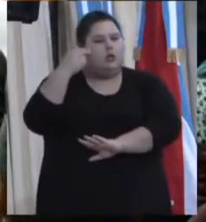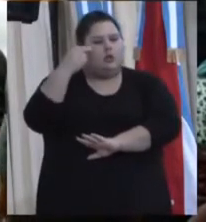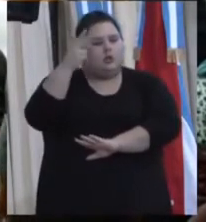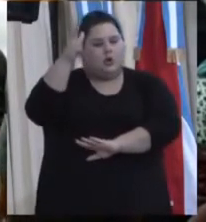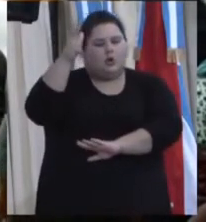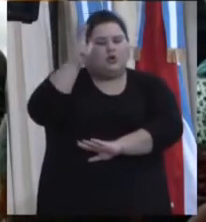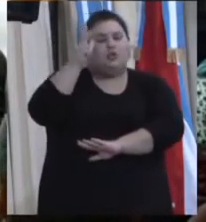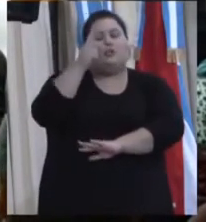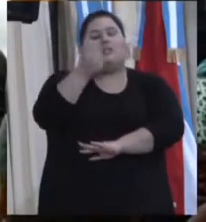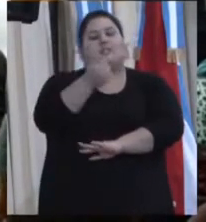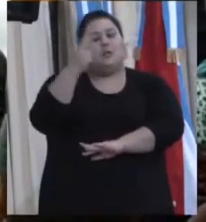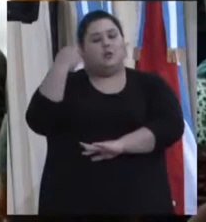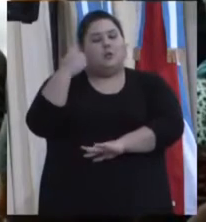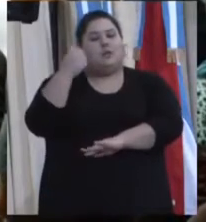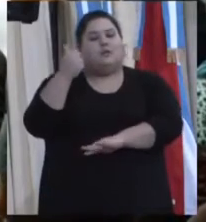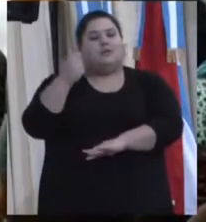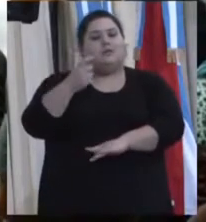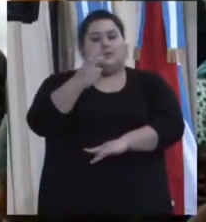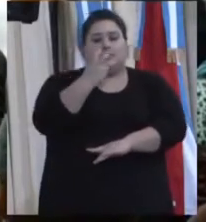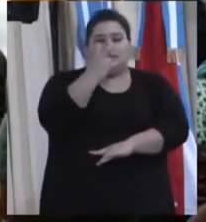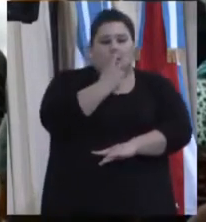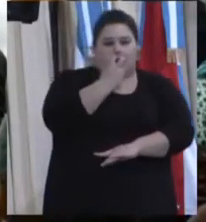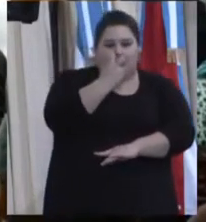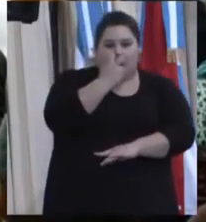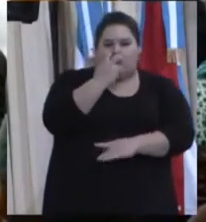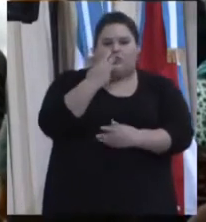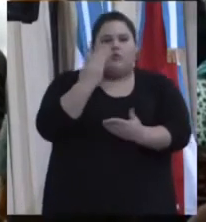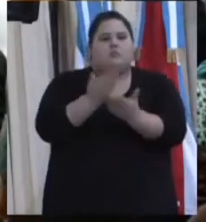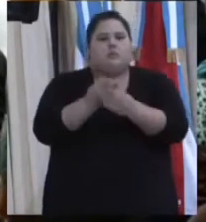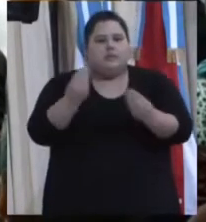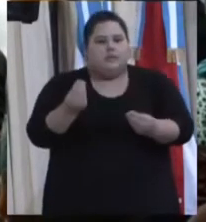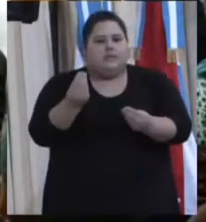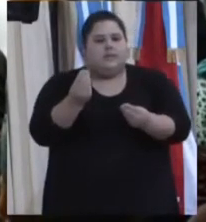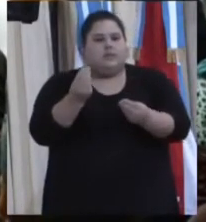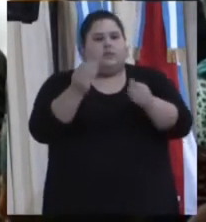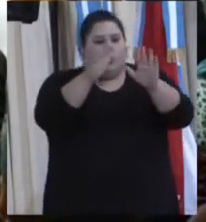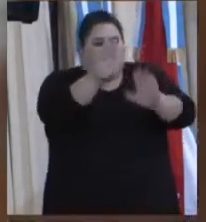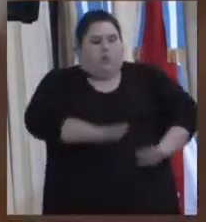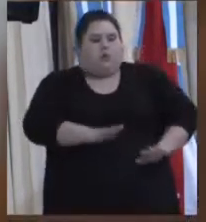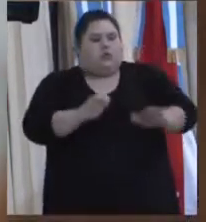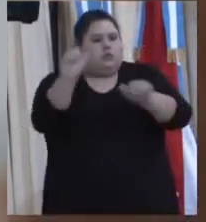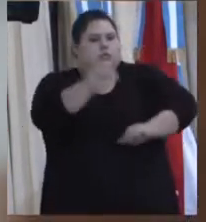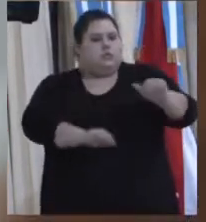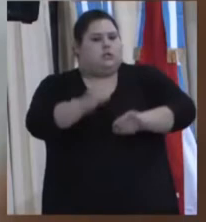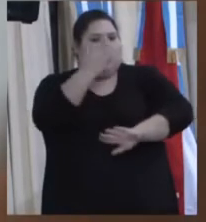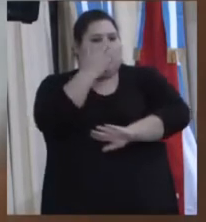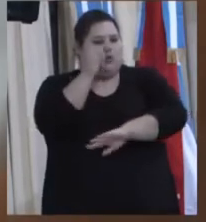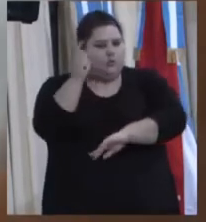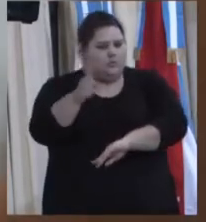1869 Sarmiento quiere establecer todo un sistema de ciencia en